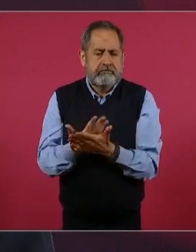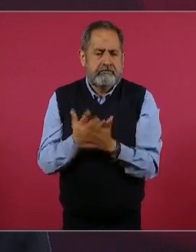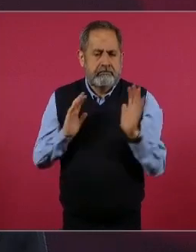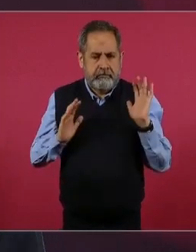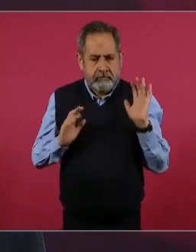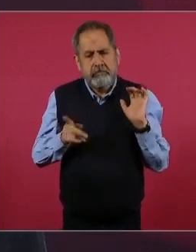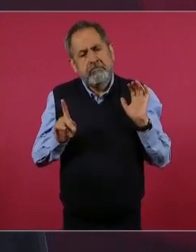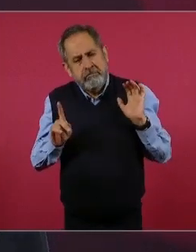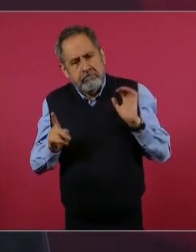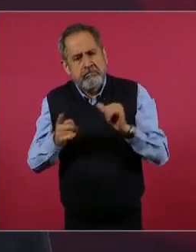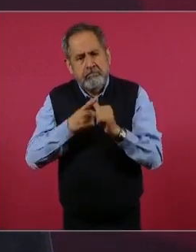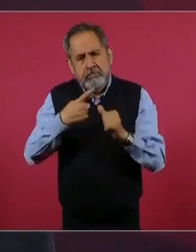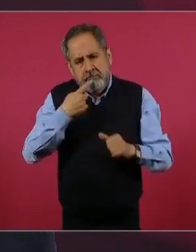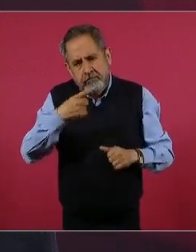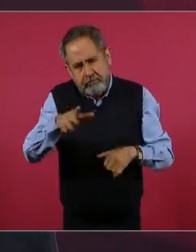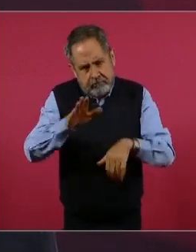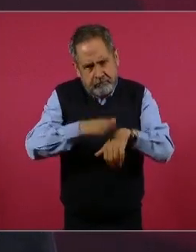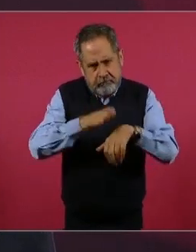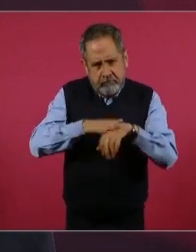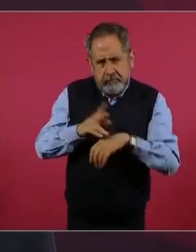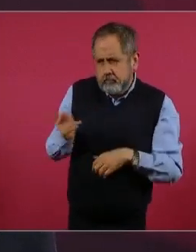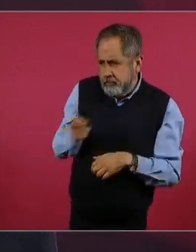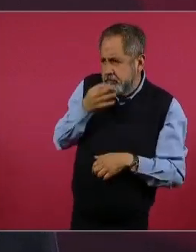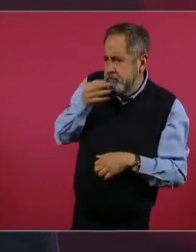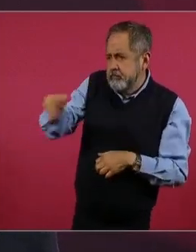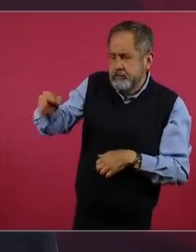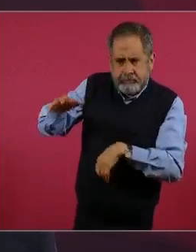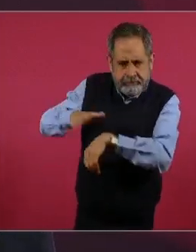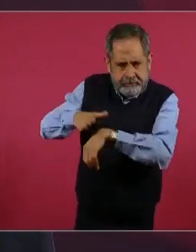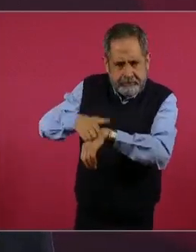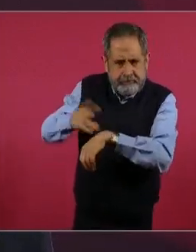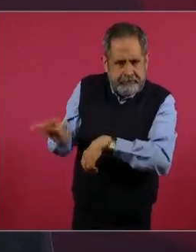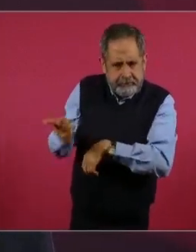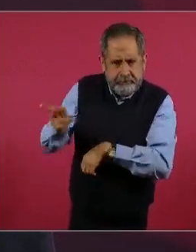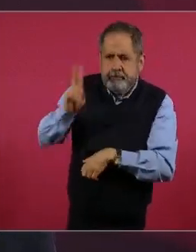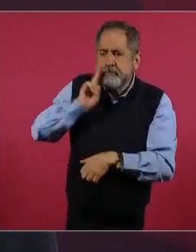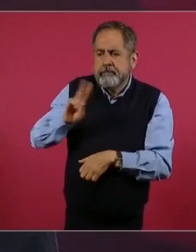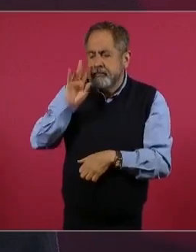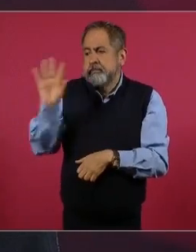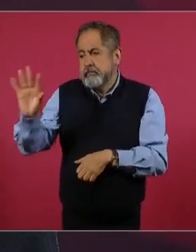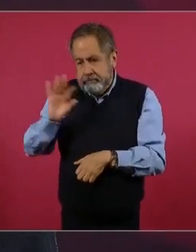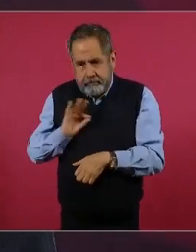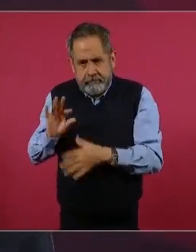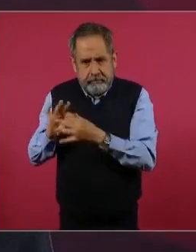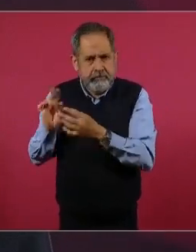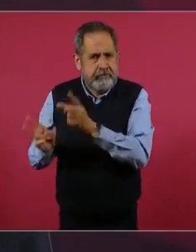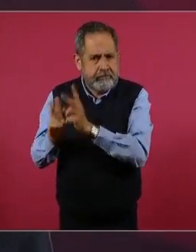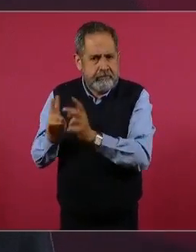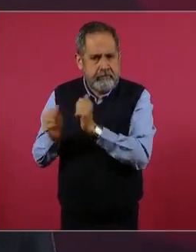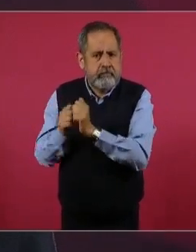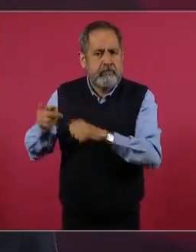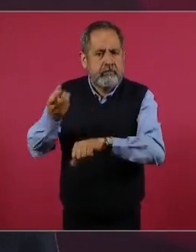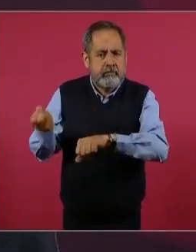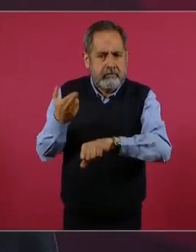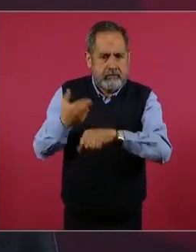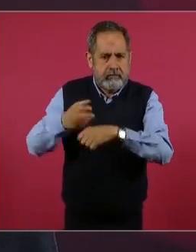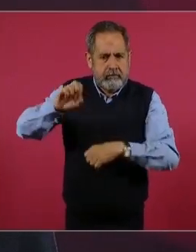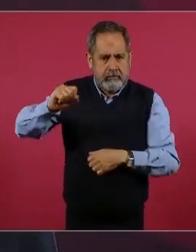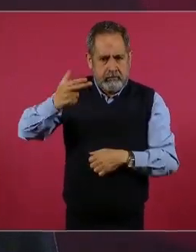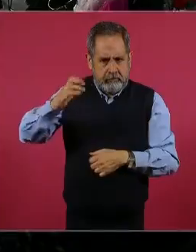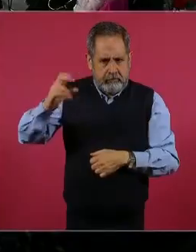De todas maneras, lo registro y se lo voy a comentar al secretario de